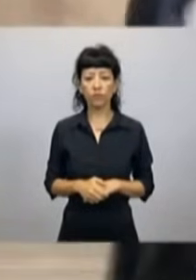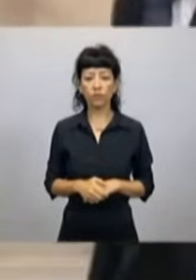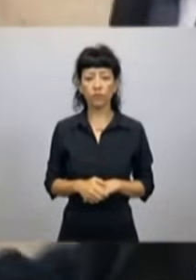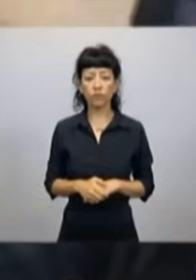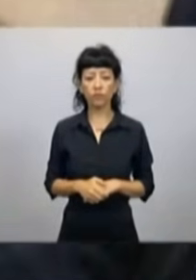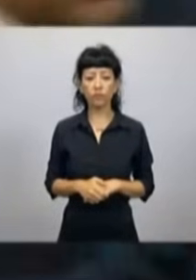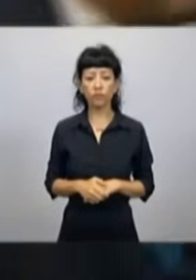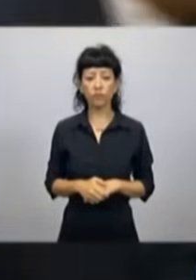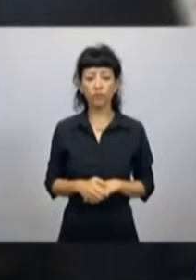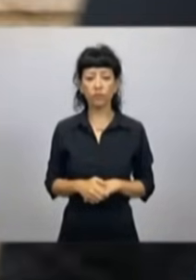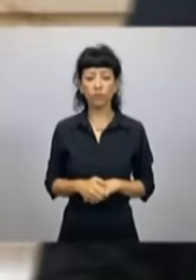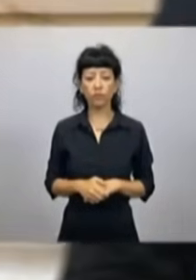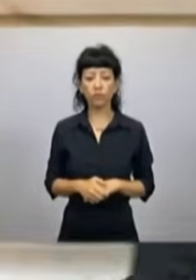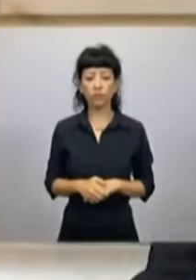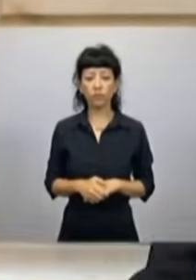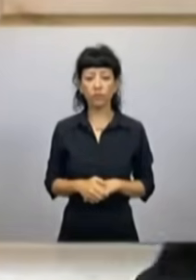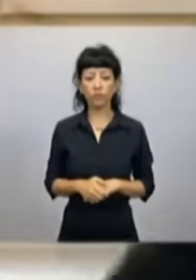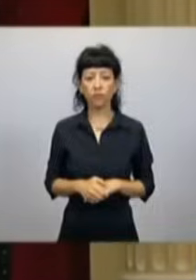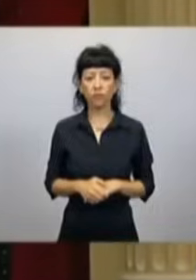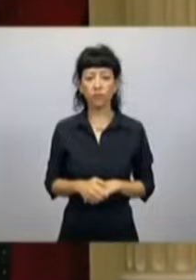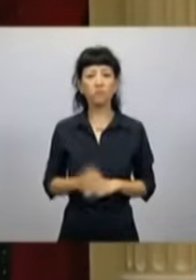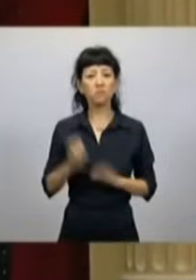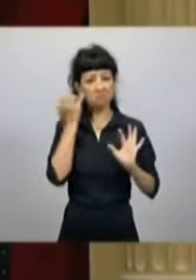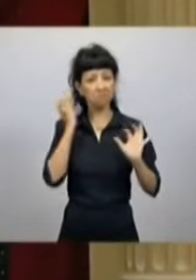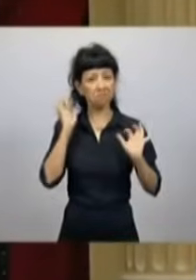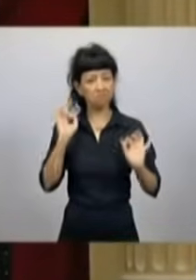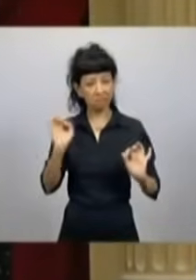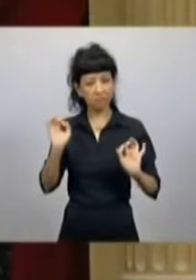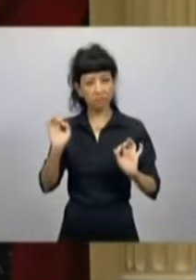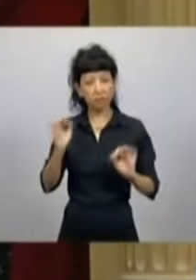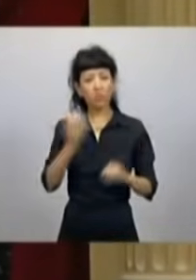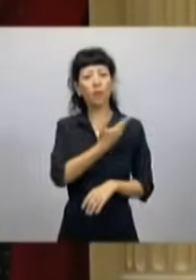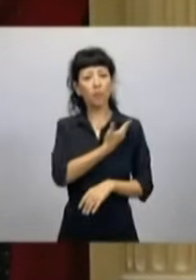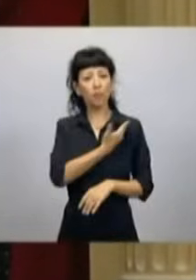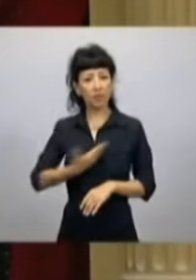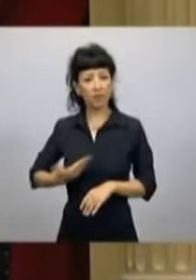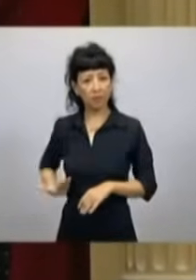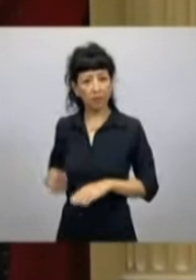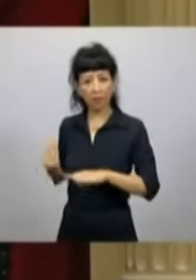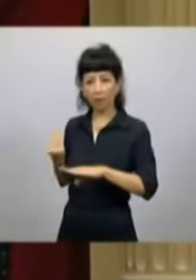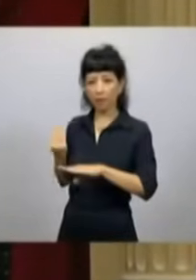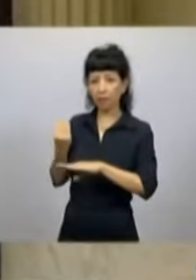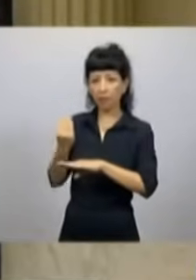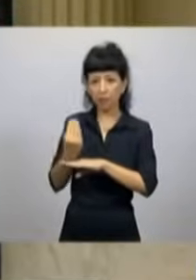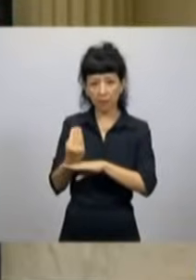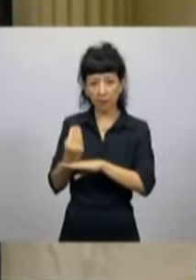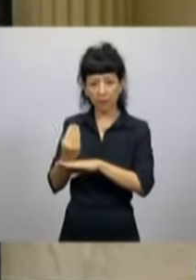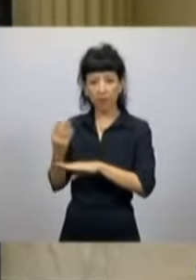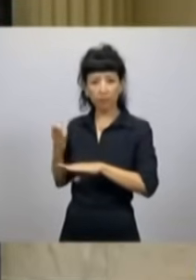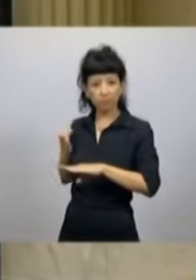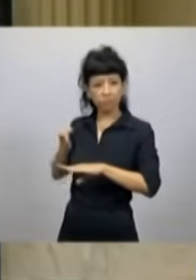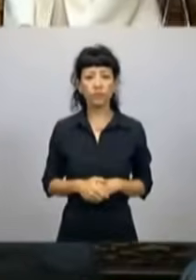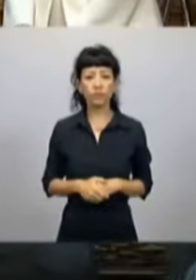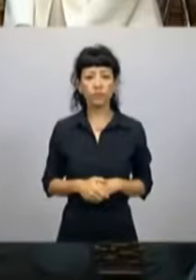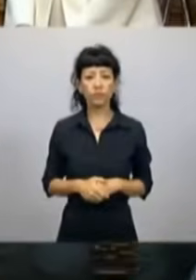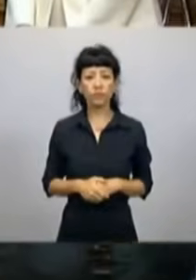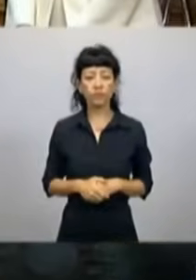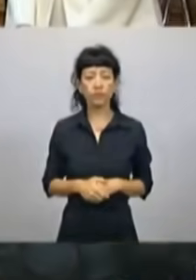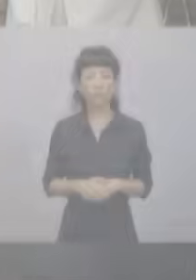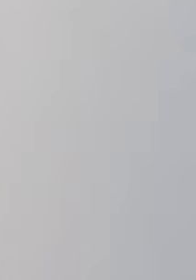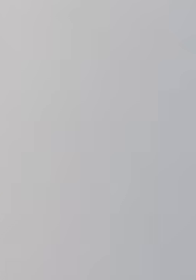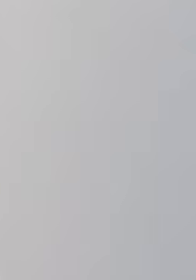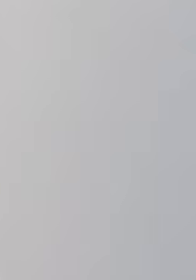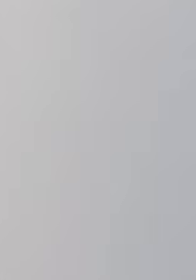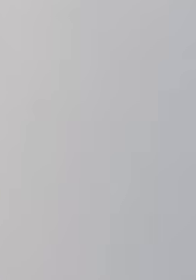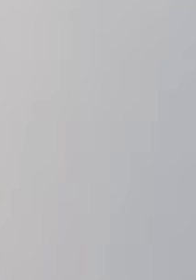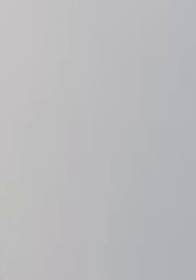tiempo, lleva 2 días, o sea, no me atrevo a señalar nada. Respecto al segundo